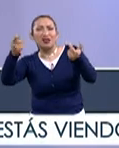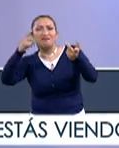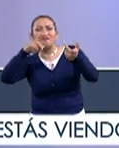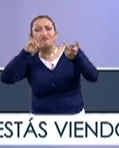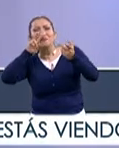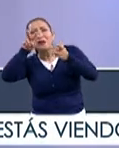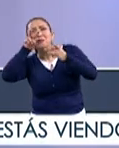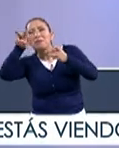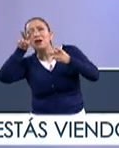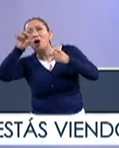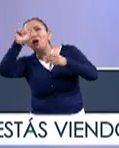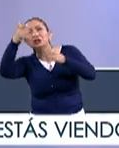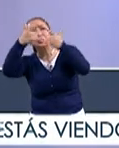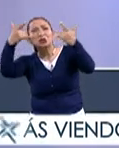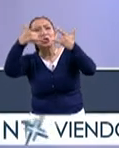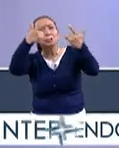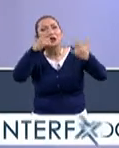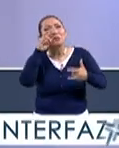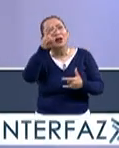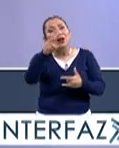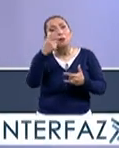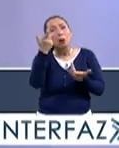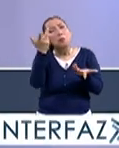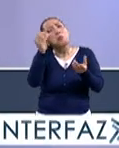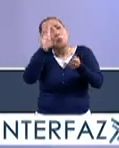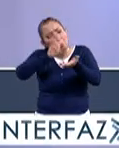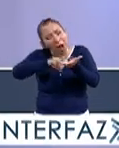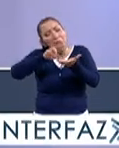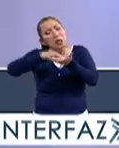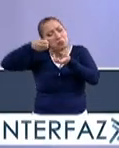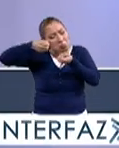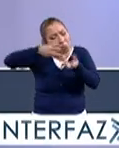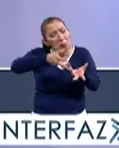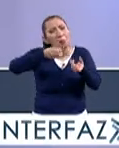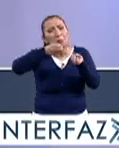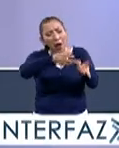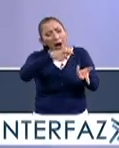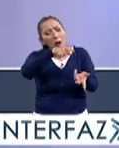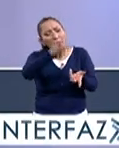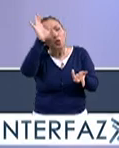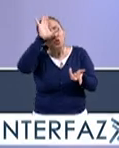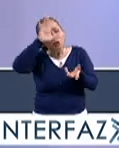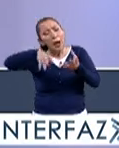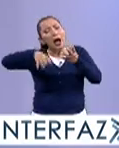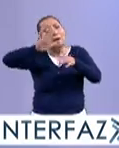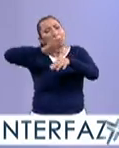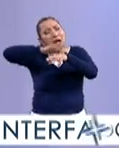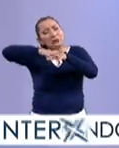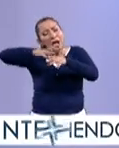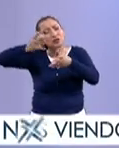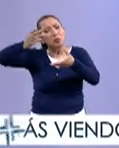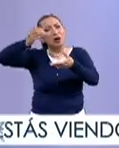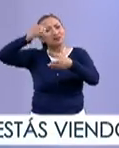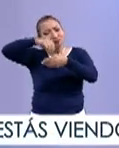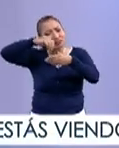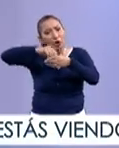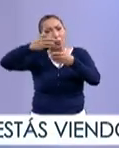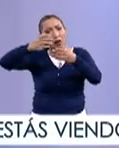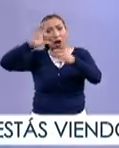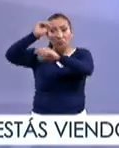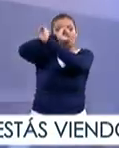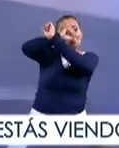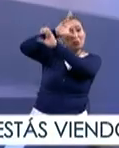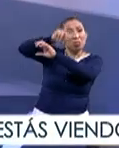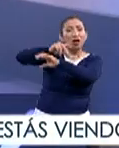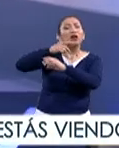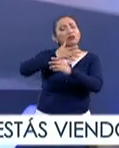Sí. Y debemos ver esto como un enriquecimiento de nuestra cultura. O sea, no estamos cerrados,